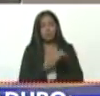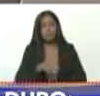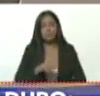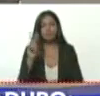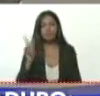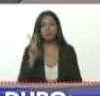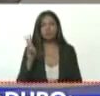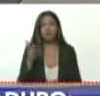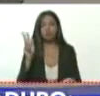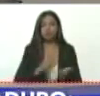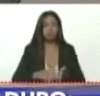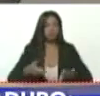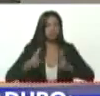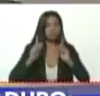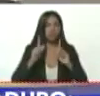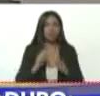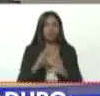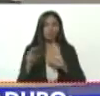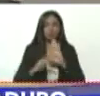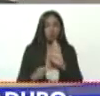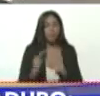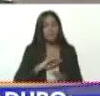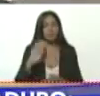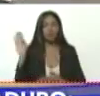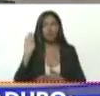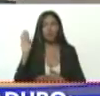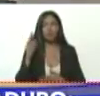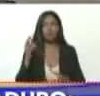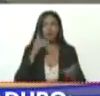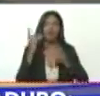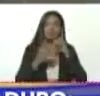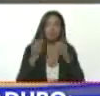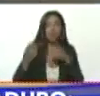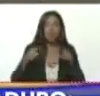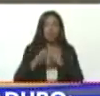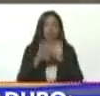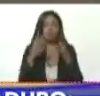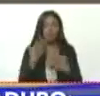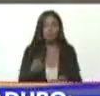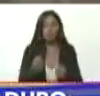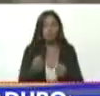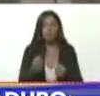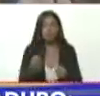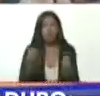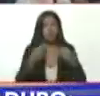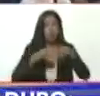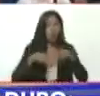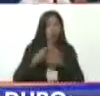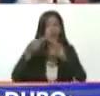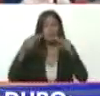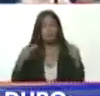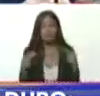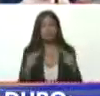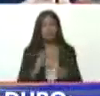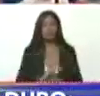venezolana, cúmplase. Todo mi compromiso con el diálogo, el entendimiento, los acuerdos y la paz.